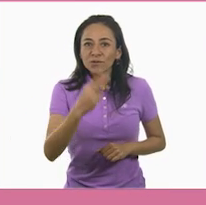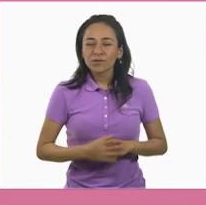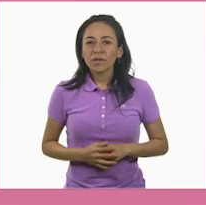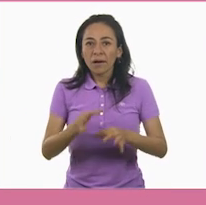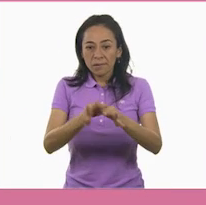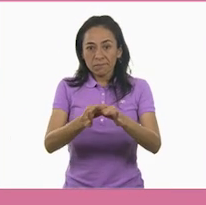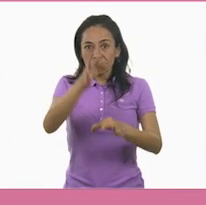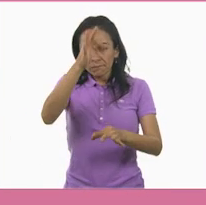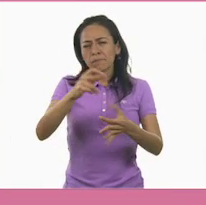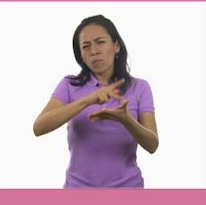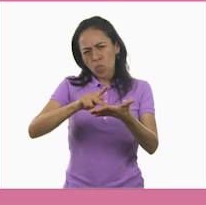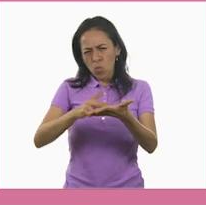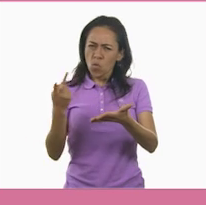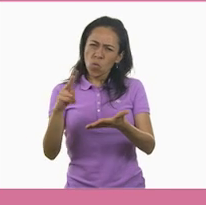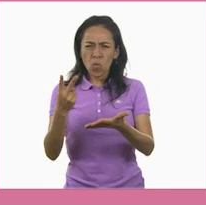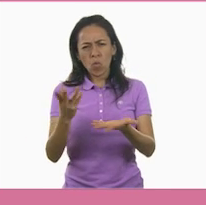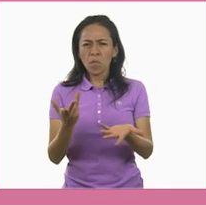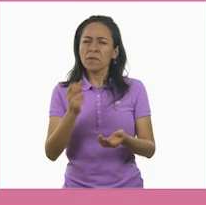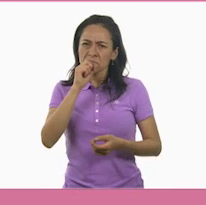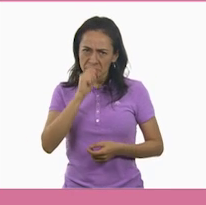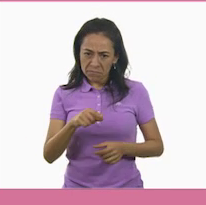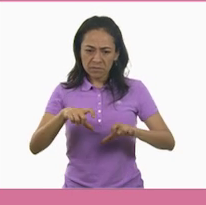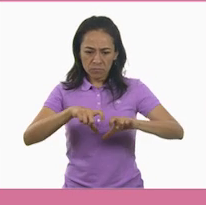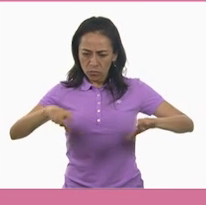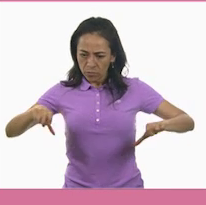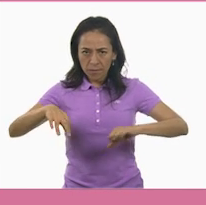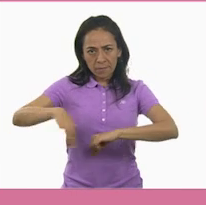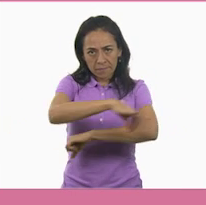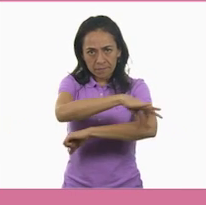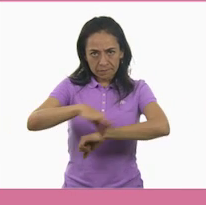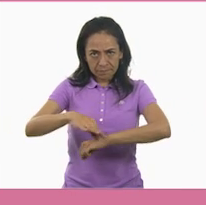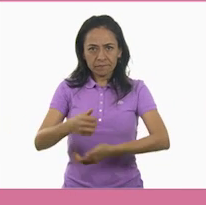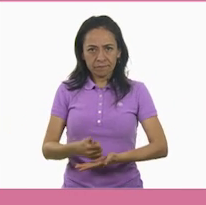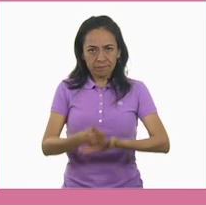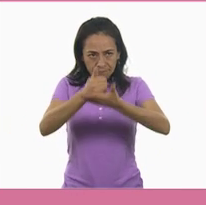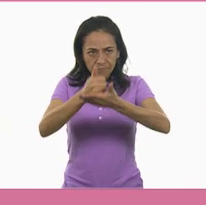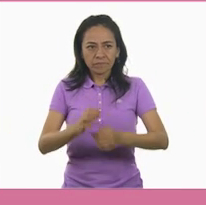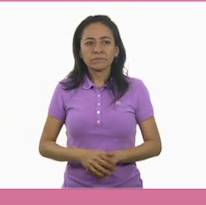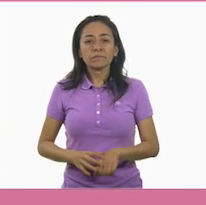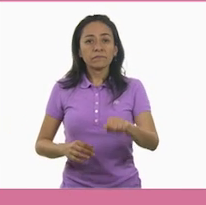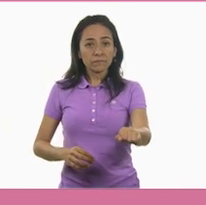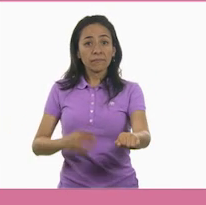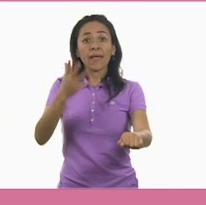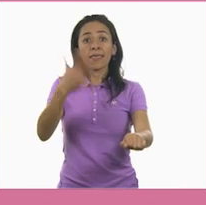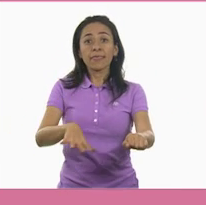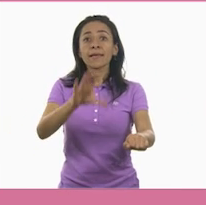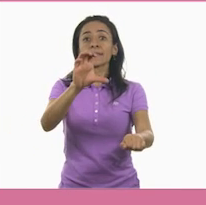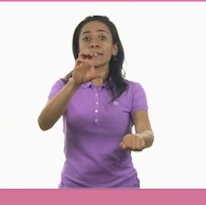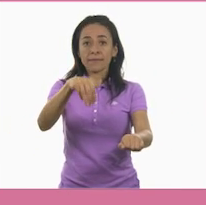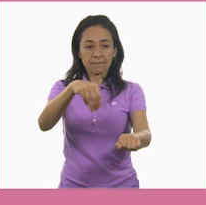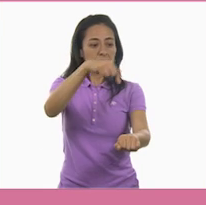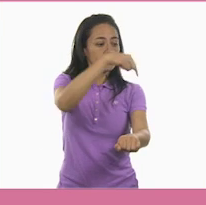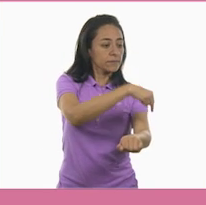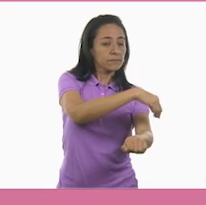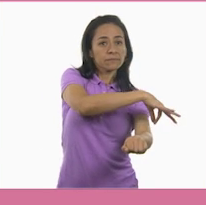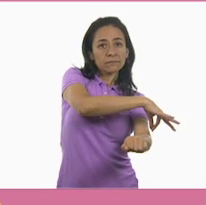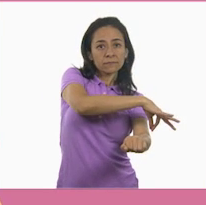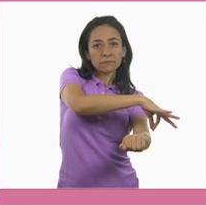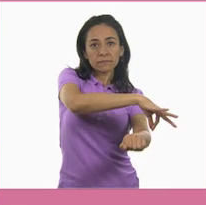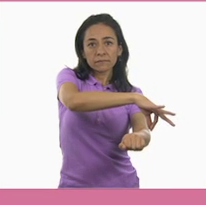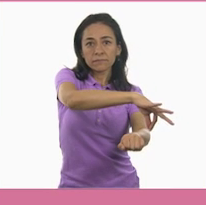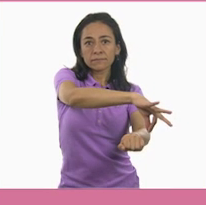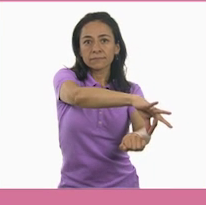el plumón o la pluma y con ayuda de la regla 10 centímetros de largo, partiendo de abajo hacia